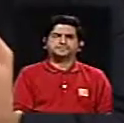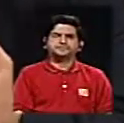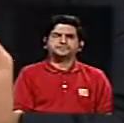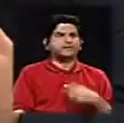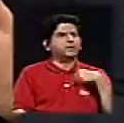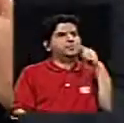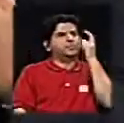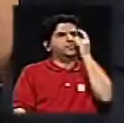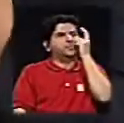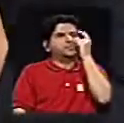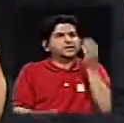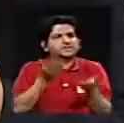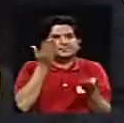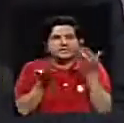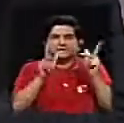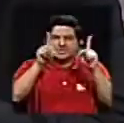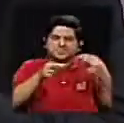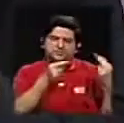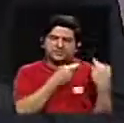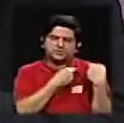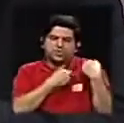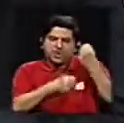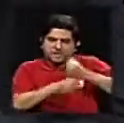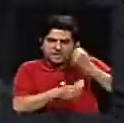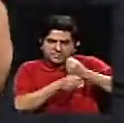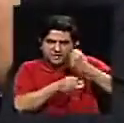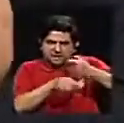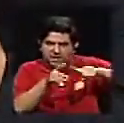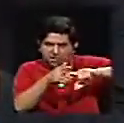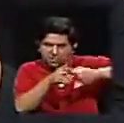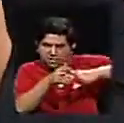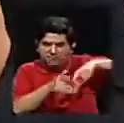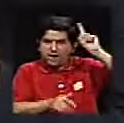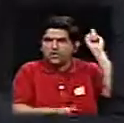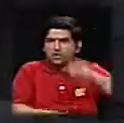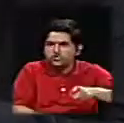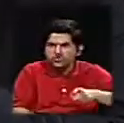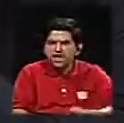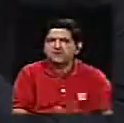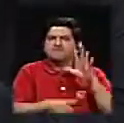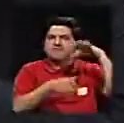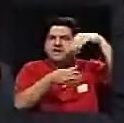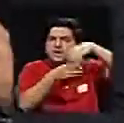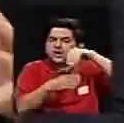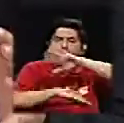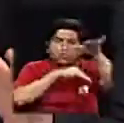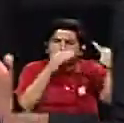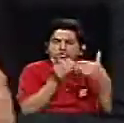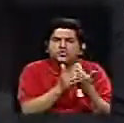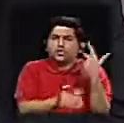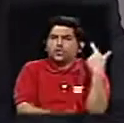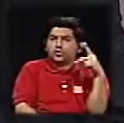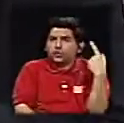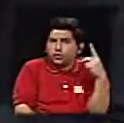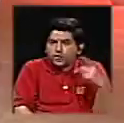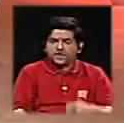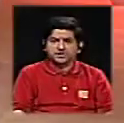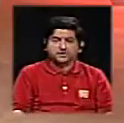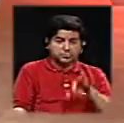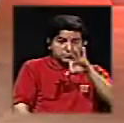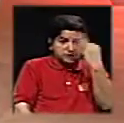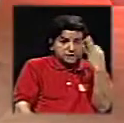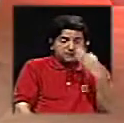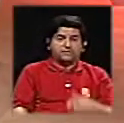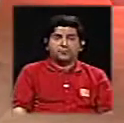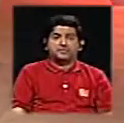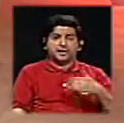uno pensaría que quien está a cargo de esa obra, de ese mantenimiento, debería haber tomado en cuenta todos estos riesgos, por lo menos para